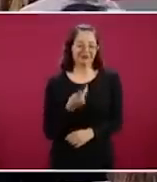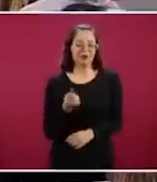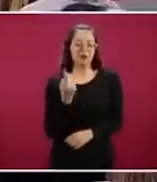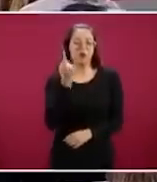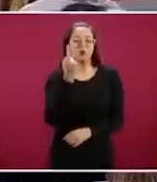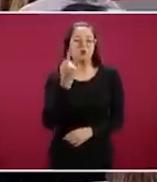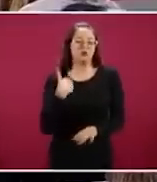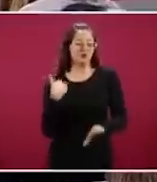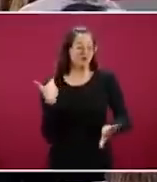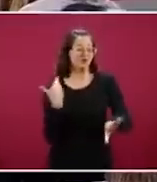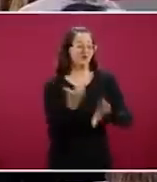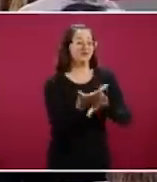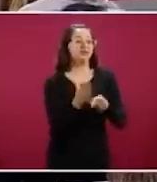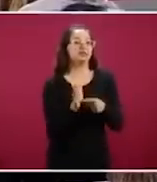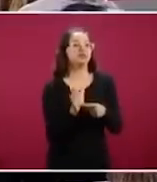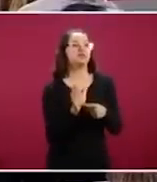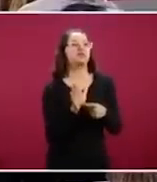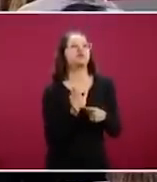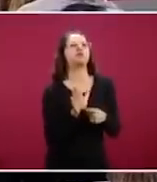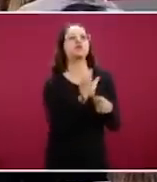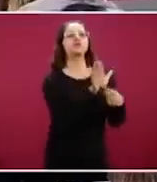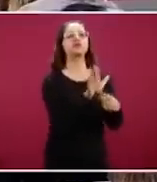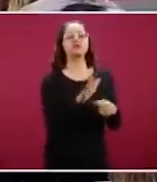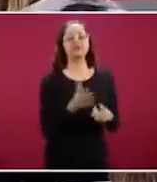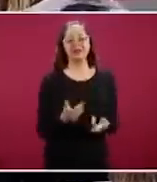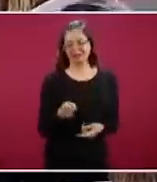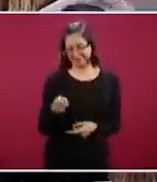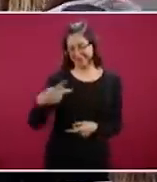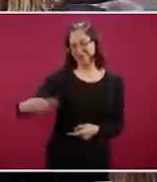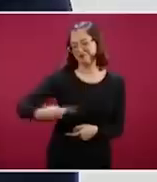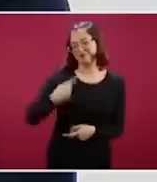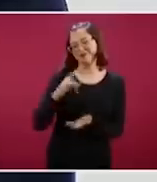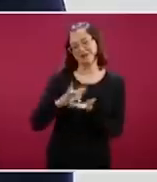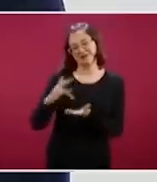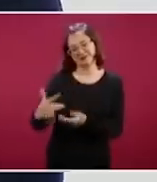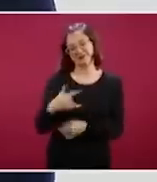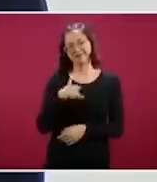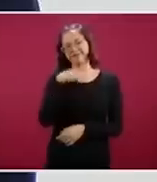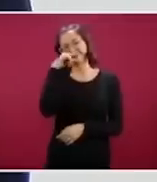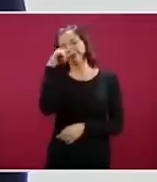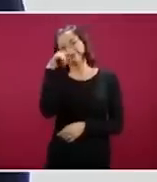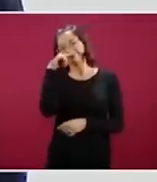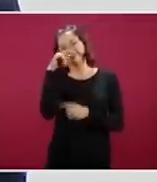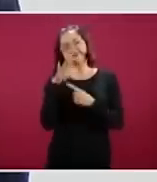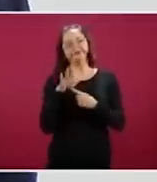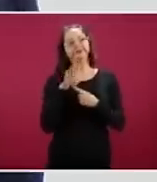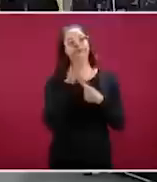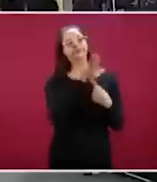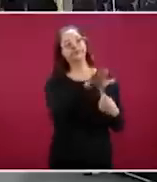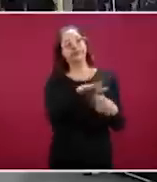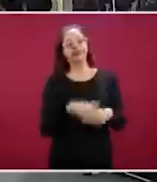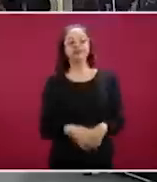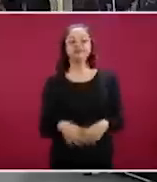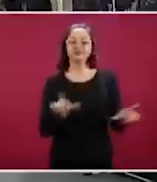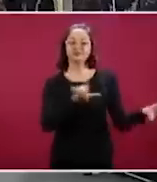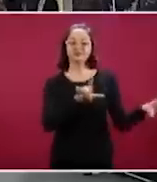qué bien que me preguntaste, porque me das la oportunidad de presumir. A ver, regresa a la